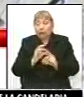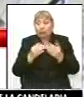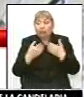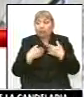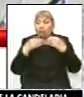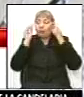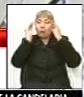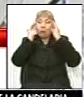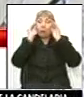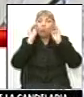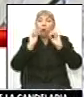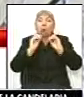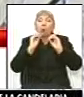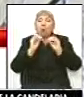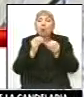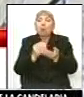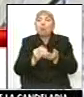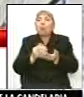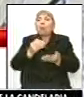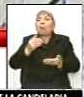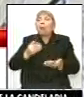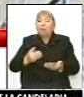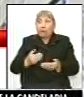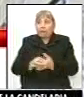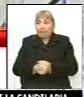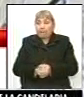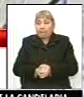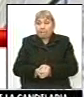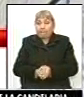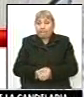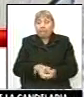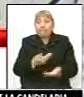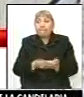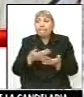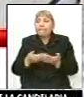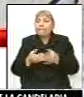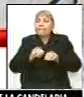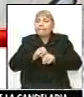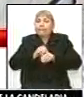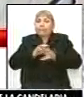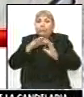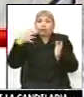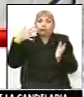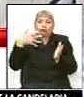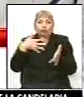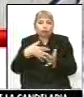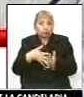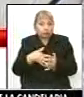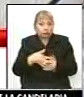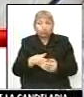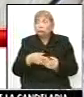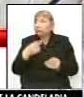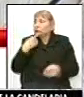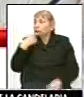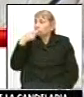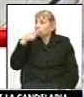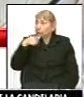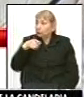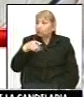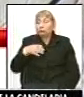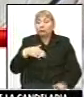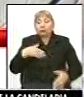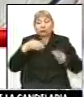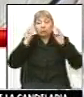opinión técnica previa, vinculante, considerando las condiciones de vulnerabilidad que se encuentran, ¿no? Y que esto pueda ser, esta